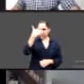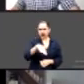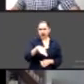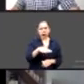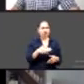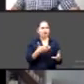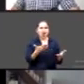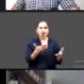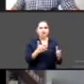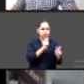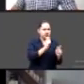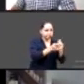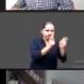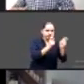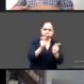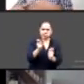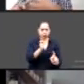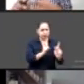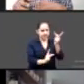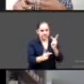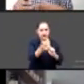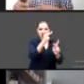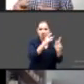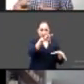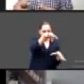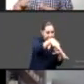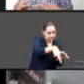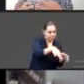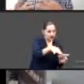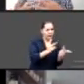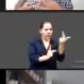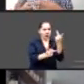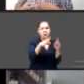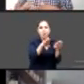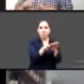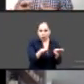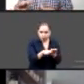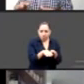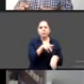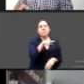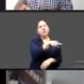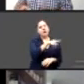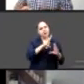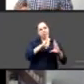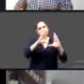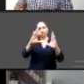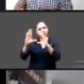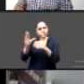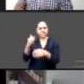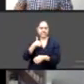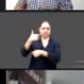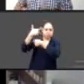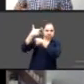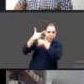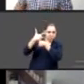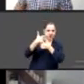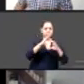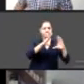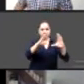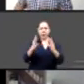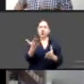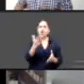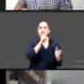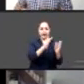manera remota. Y empezamos a crear estos talleres virtuales, empezamos a crear manuales operativos de hidroponía, de